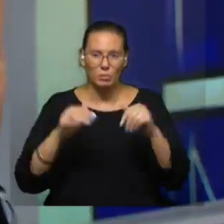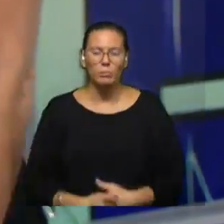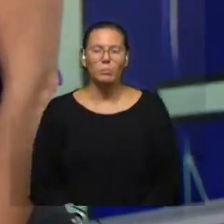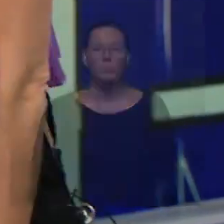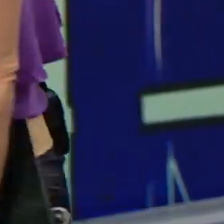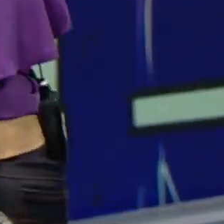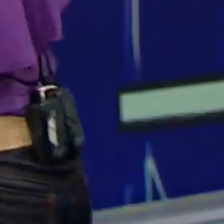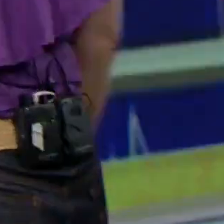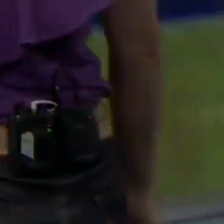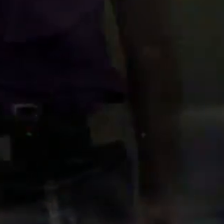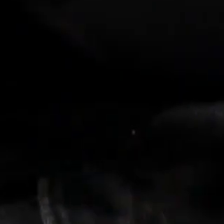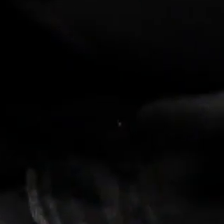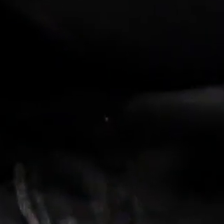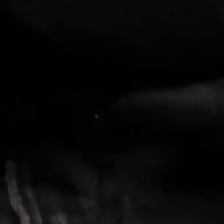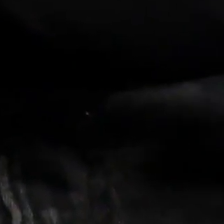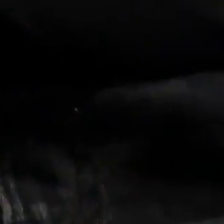Alice.